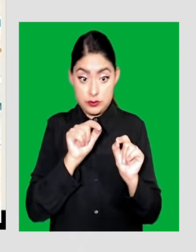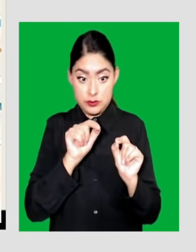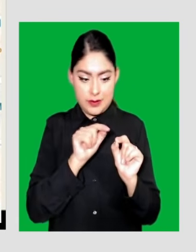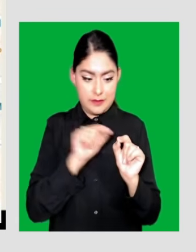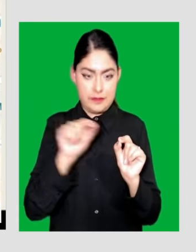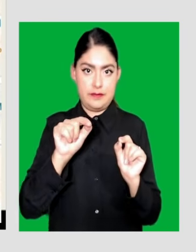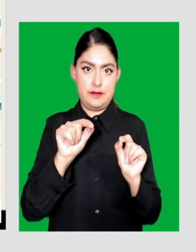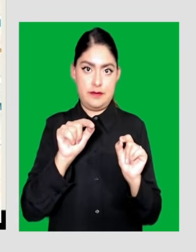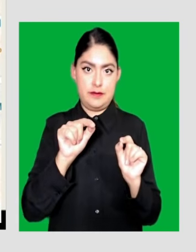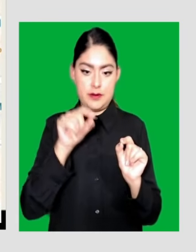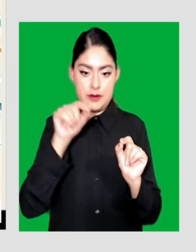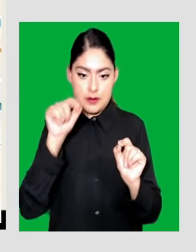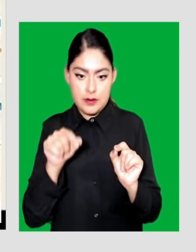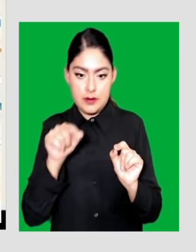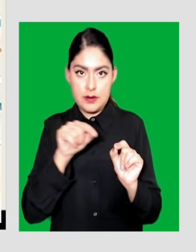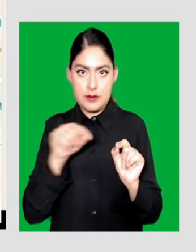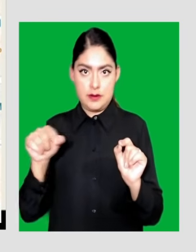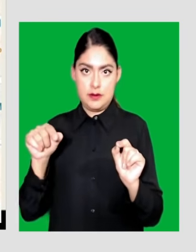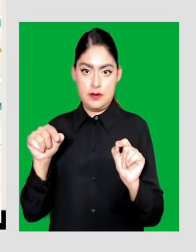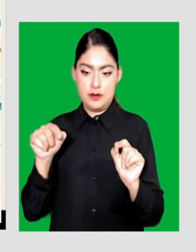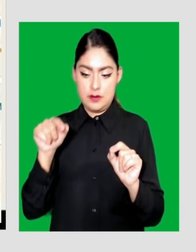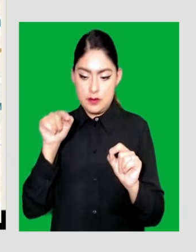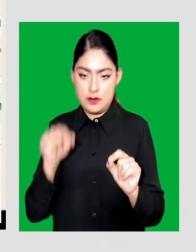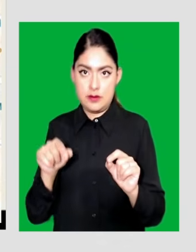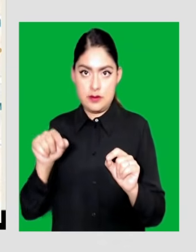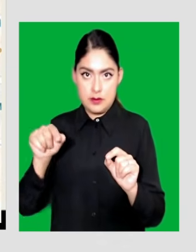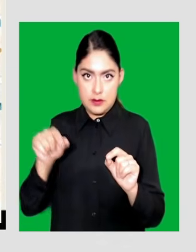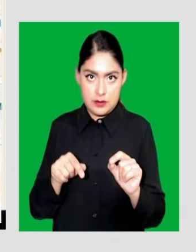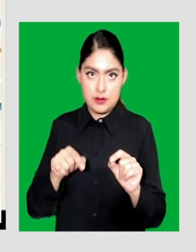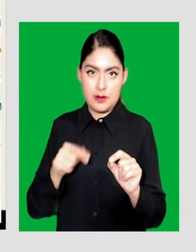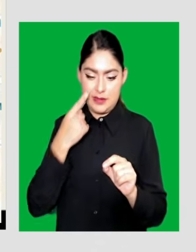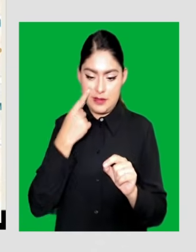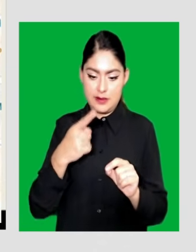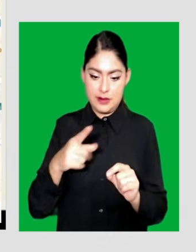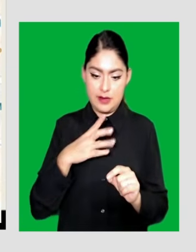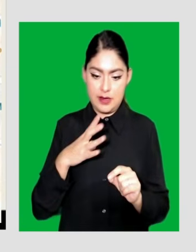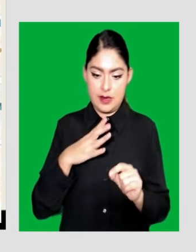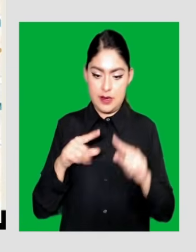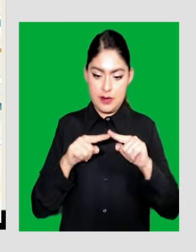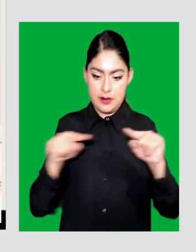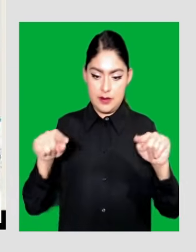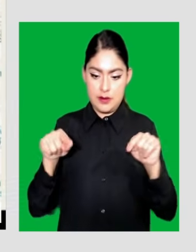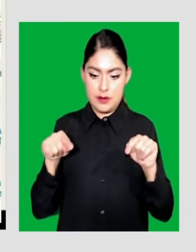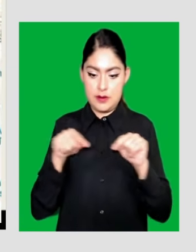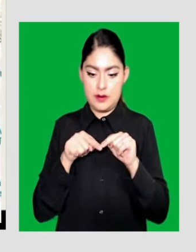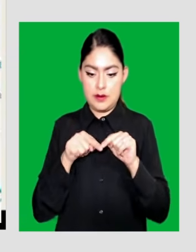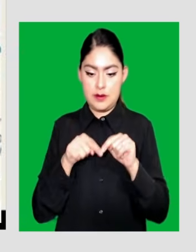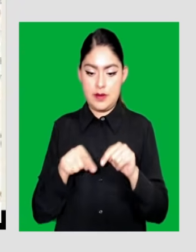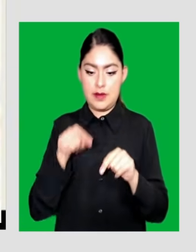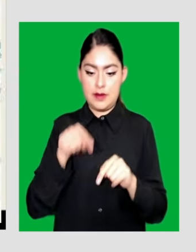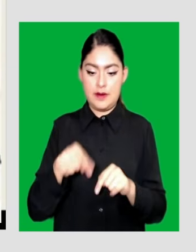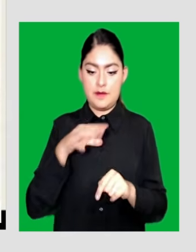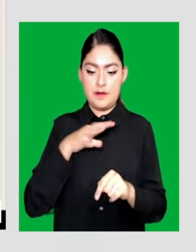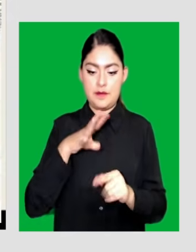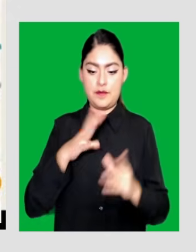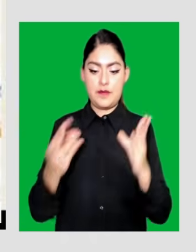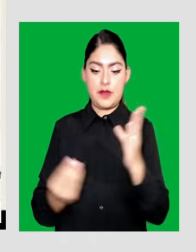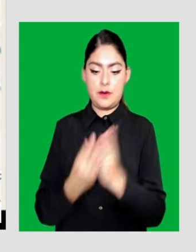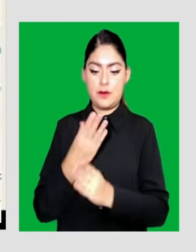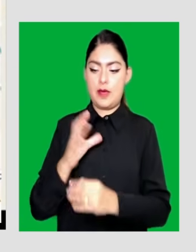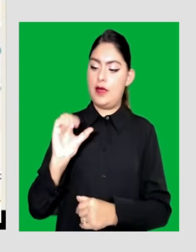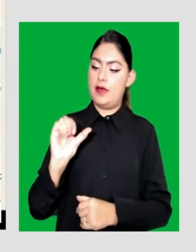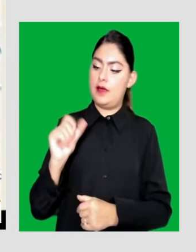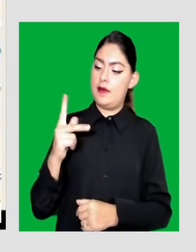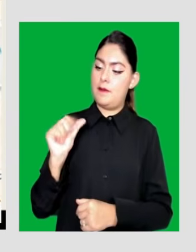Y vamos a marcar el perímetro que rodea al Palacio de Bellas Artes, con una serie de puntos. Como